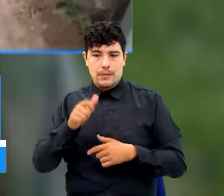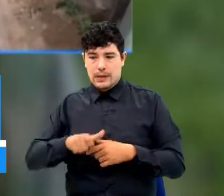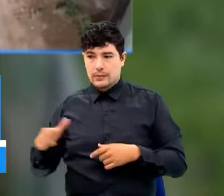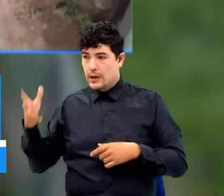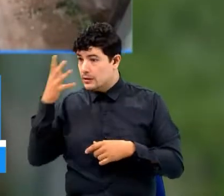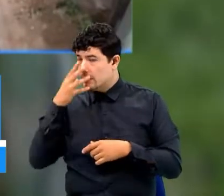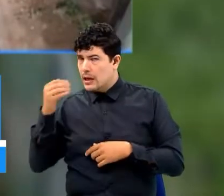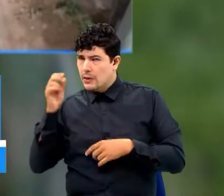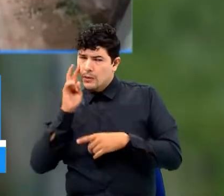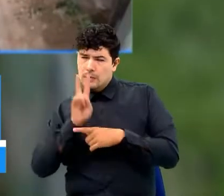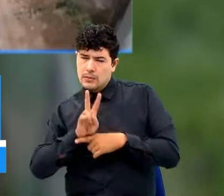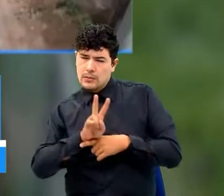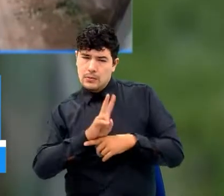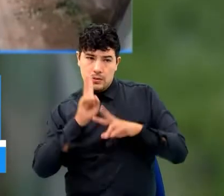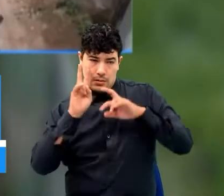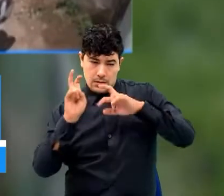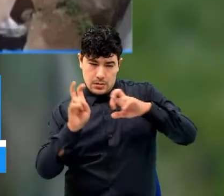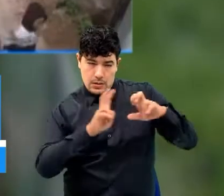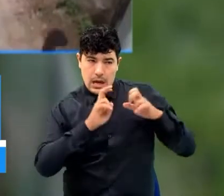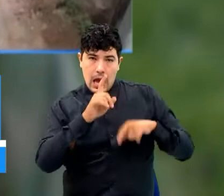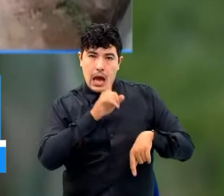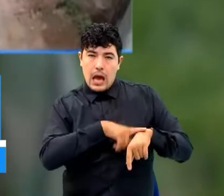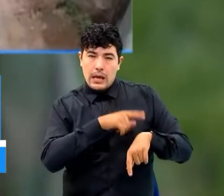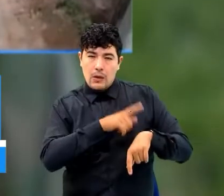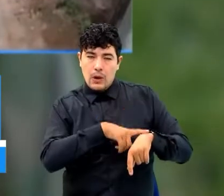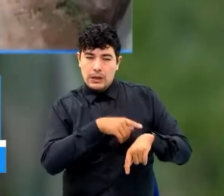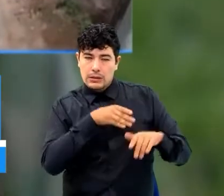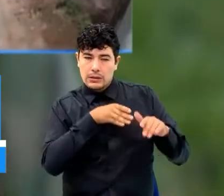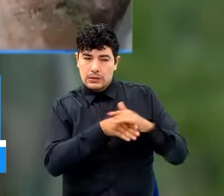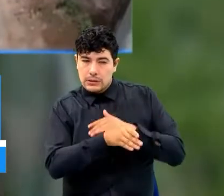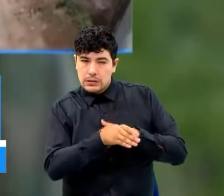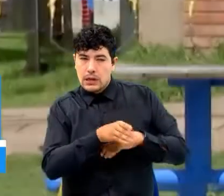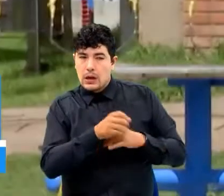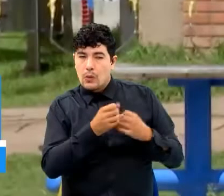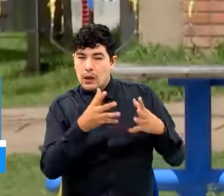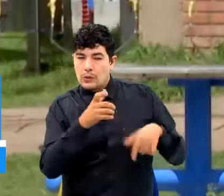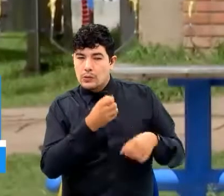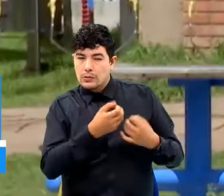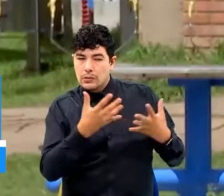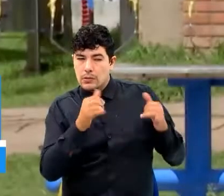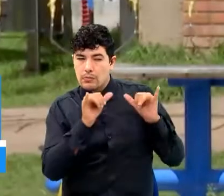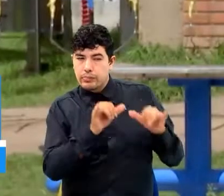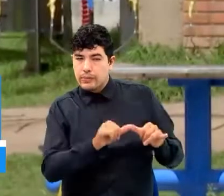hora están y pues es utilizado para después hacer las fechorías.